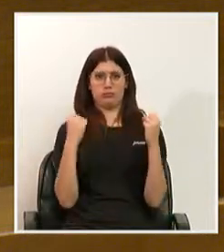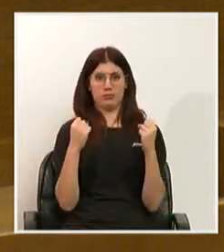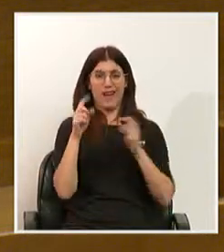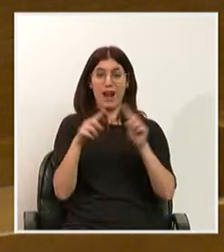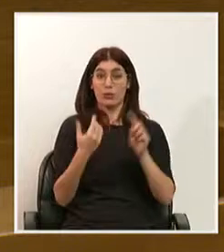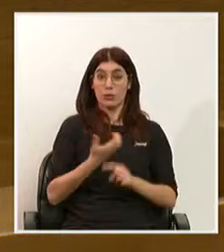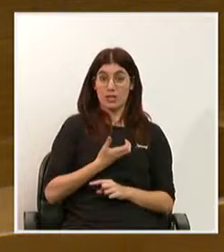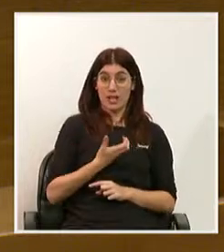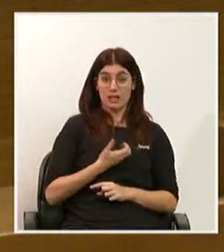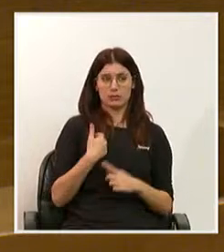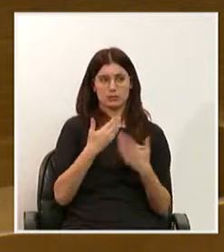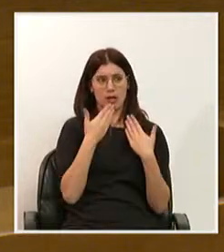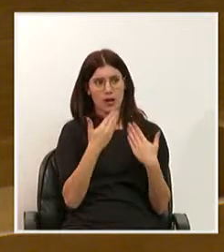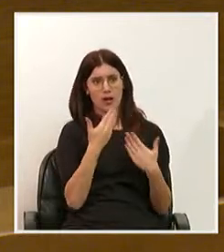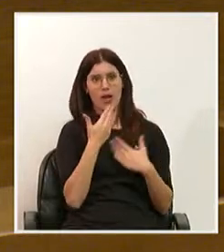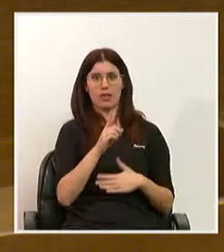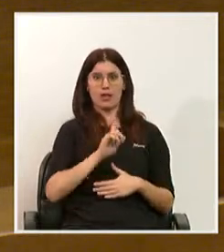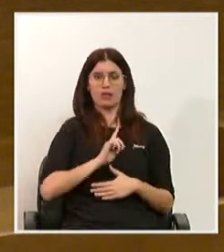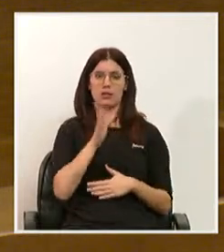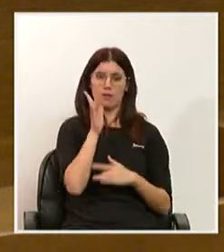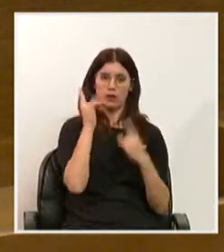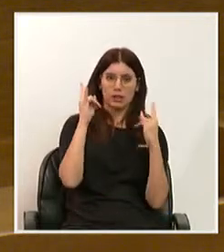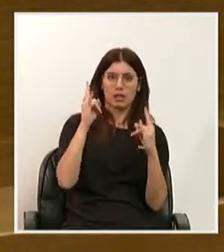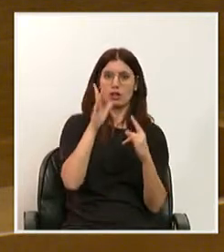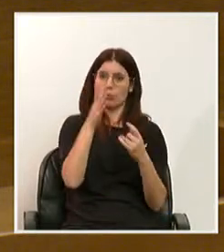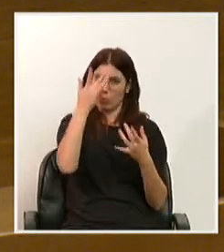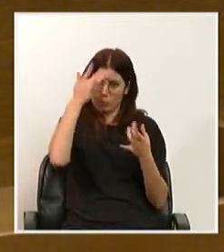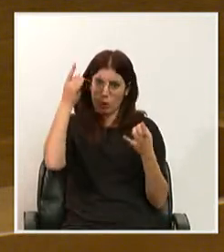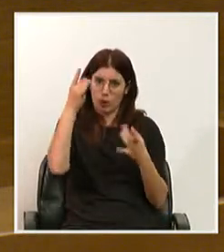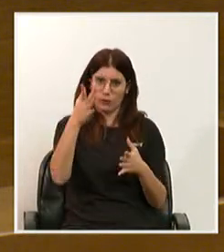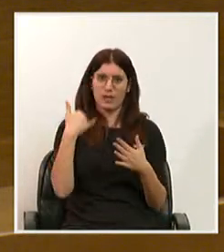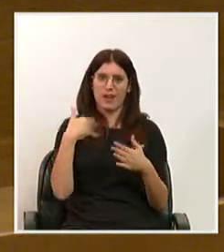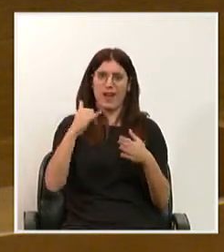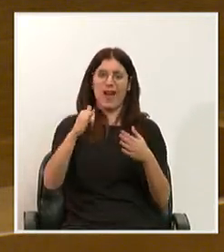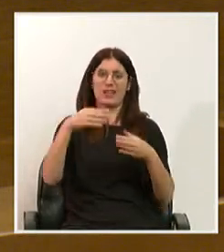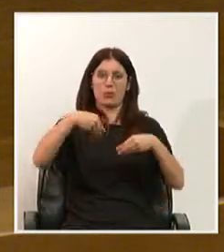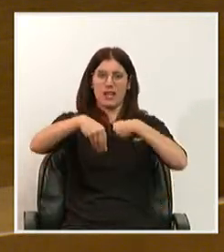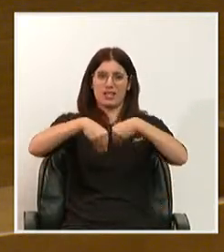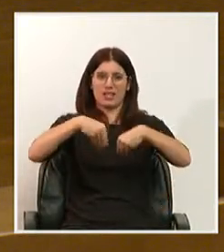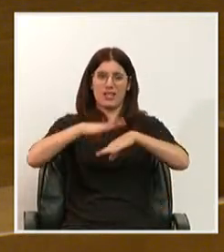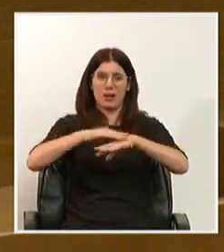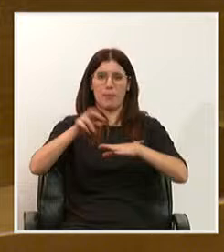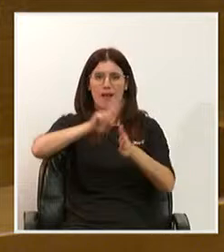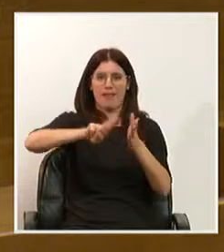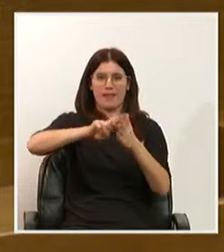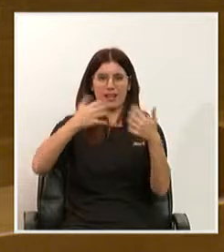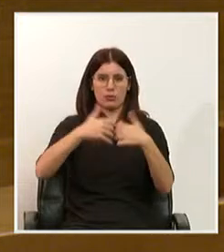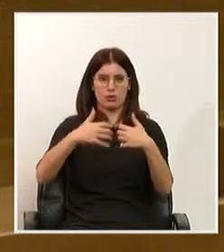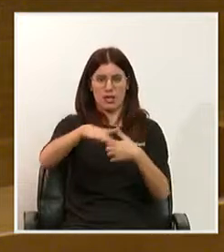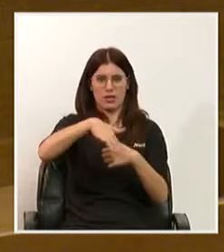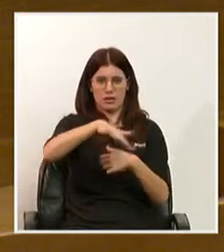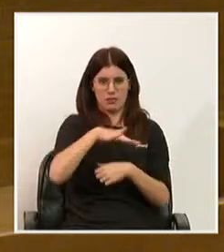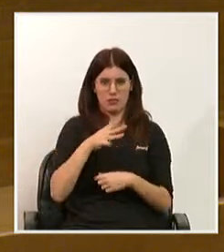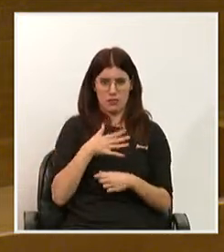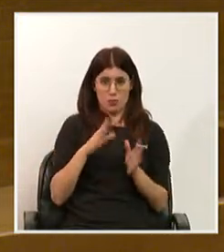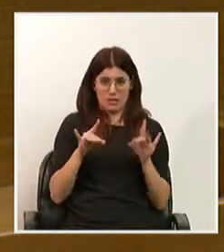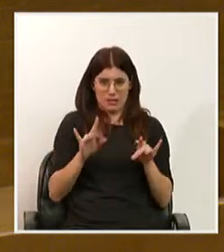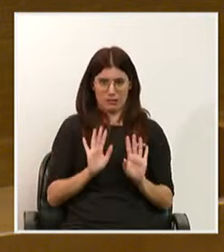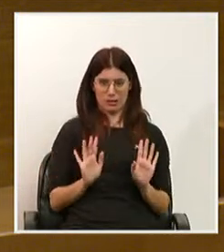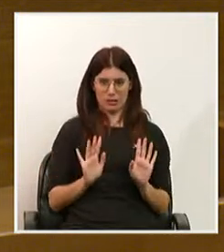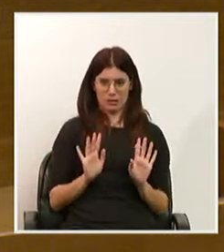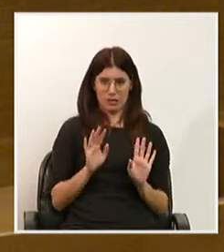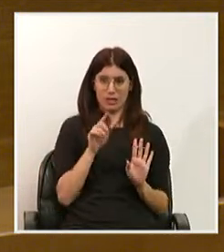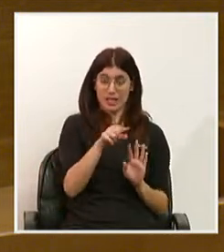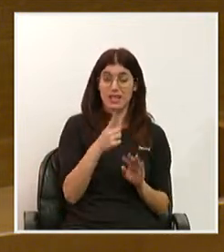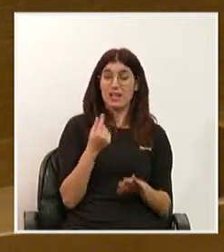alcaldes están agra al botánic de que perf y una estrategia de reindustrialización en esta ig que en la inversi